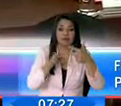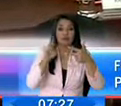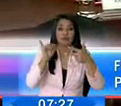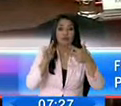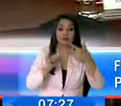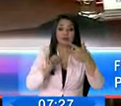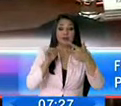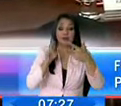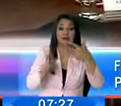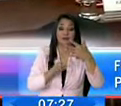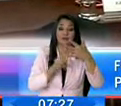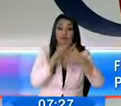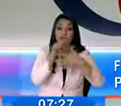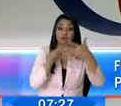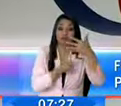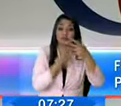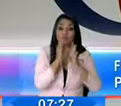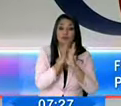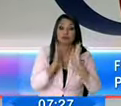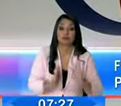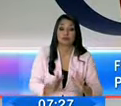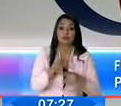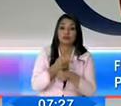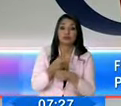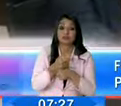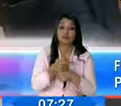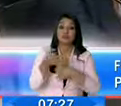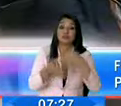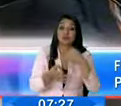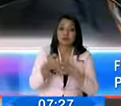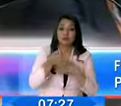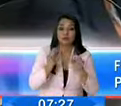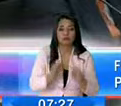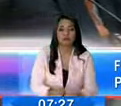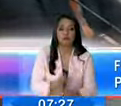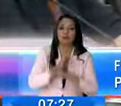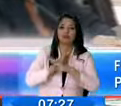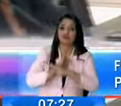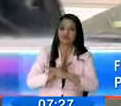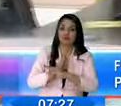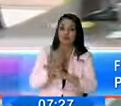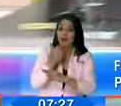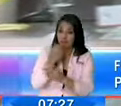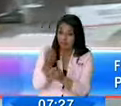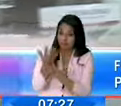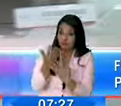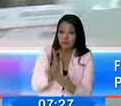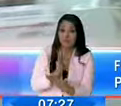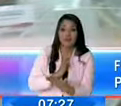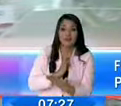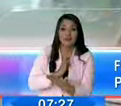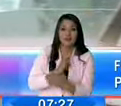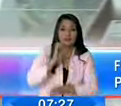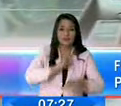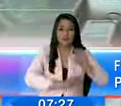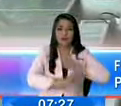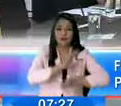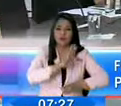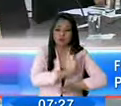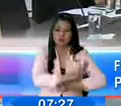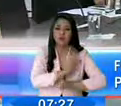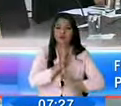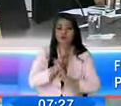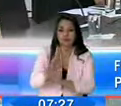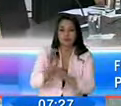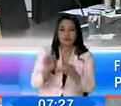y Alejandro Zubía, funcionarios del Consejo de la Judicatura, podrán refutar los resultados del informe técnico de la evaluación que lleva a